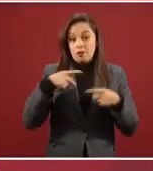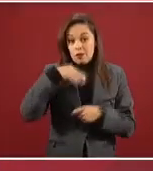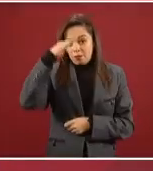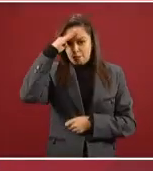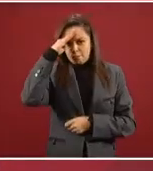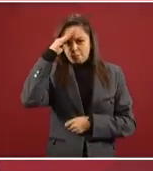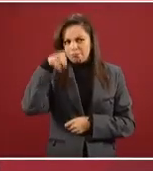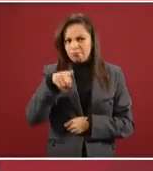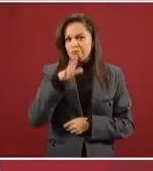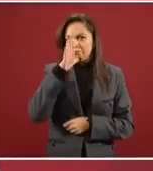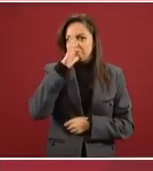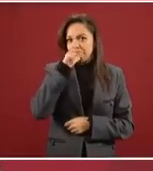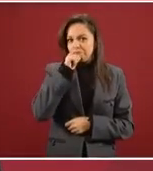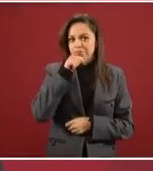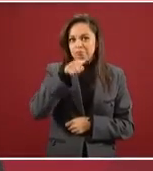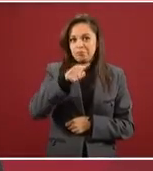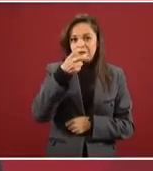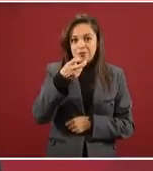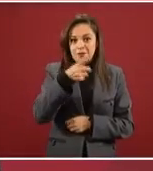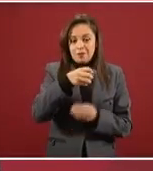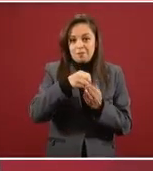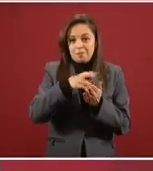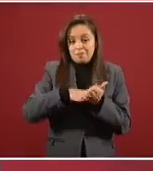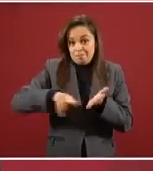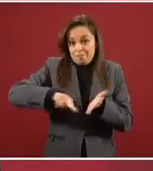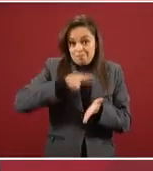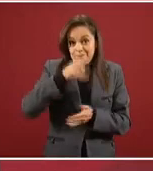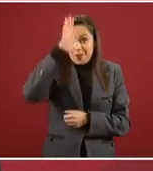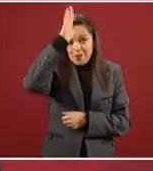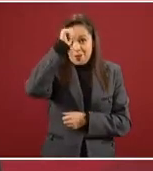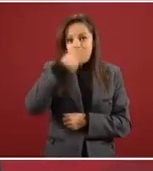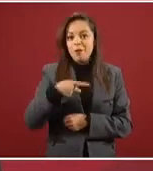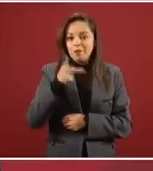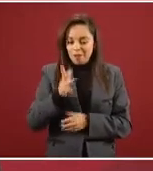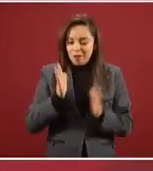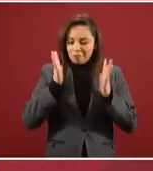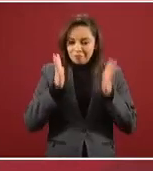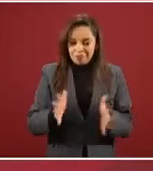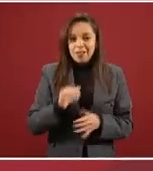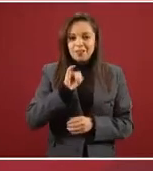alcanzar este acuerdo y fue posible.